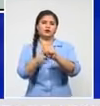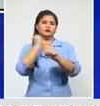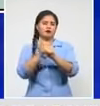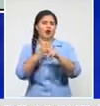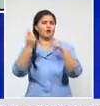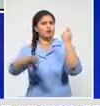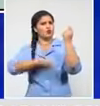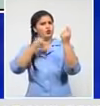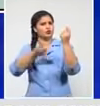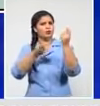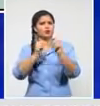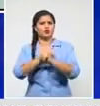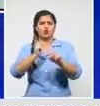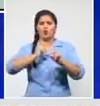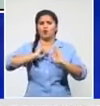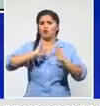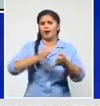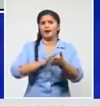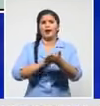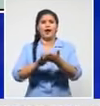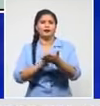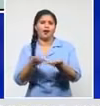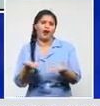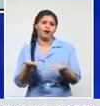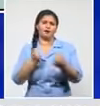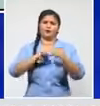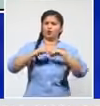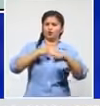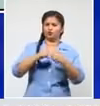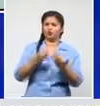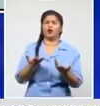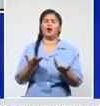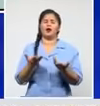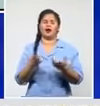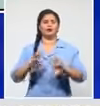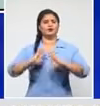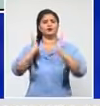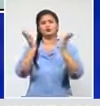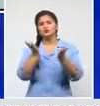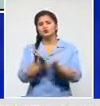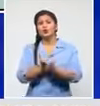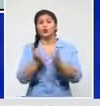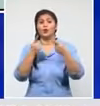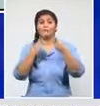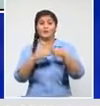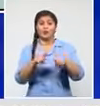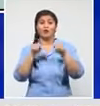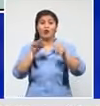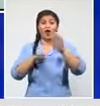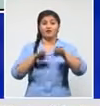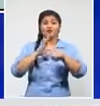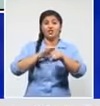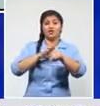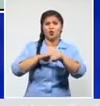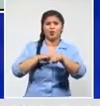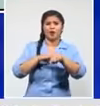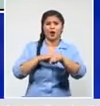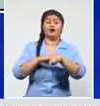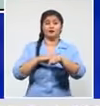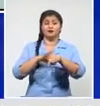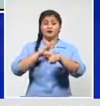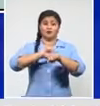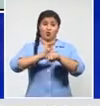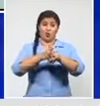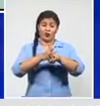que le da las comorbilidades, o sea, las enfermedades asociadas previamente, pues hace que el